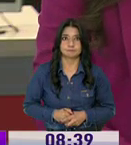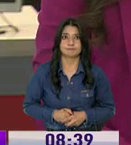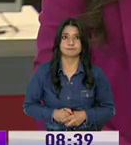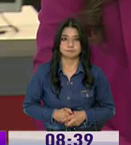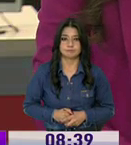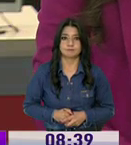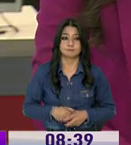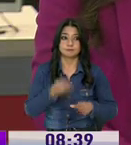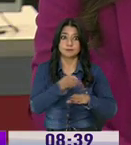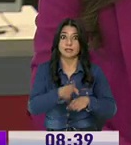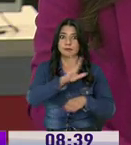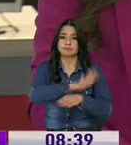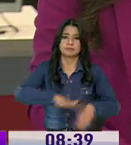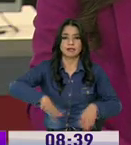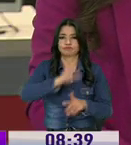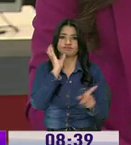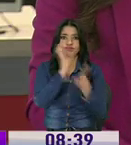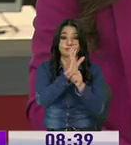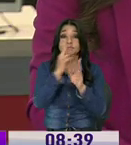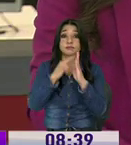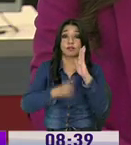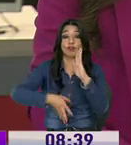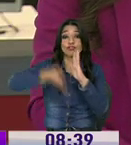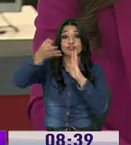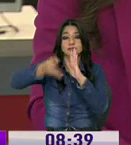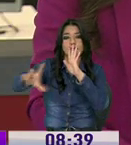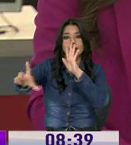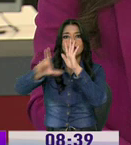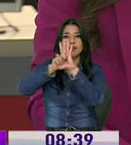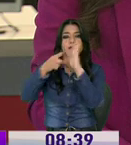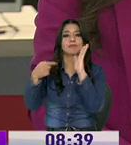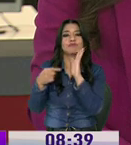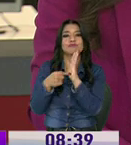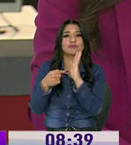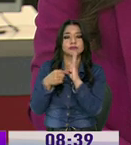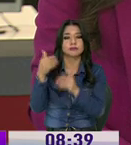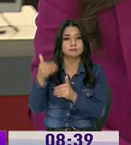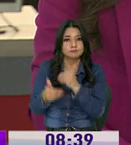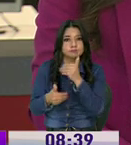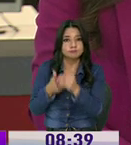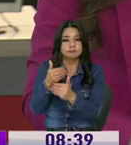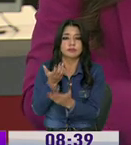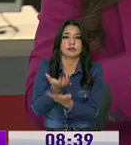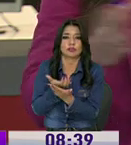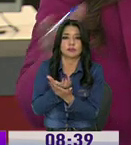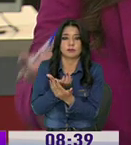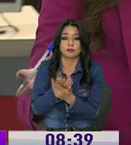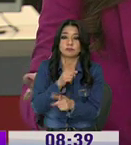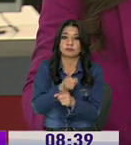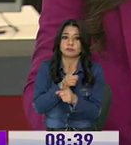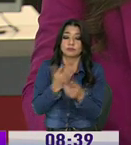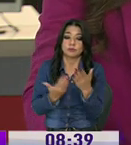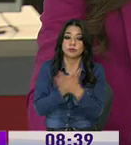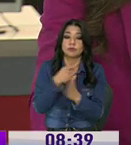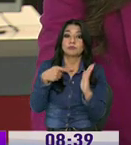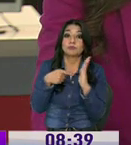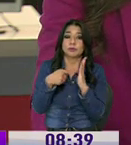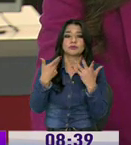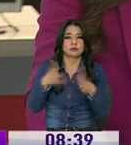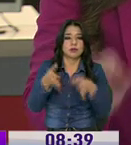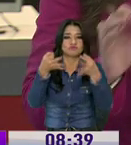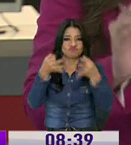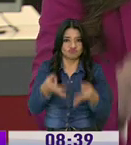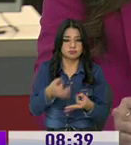Cuestionada, la Asamblea Nacional envió al registro oficial la Ley de Simplificación y Progresividad Tributaria, por lo que varios de los nuevos impuestos empezaron a